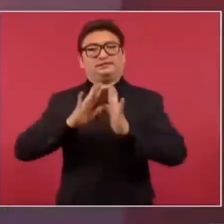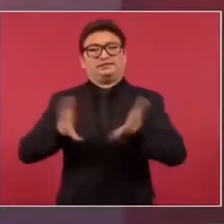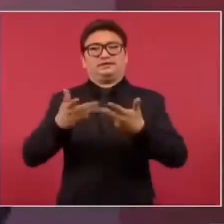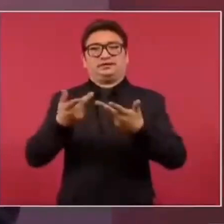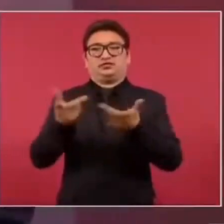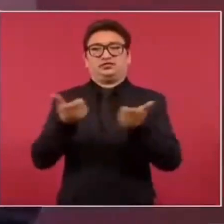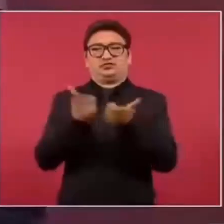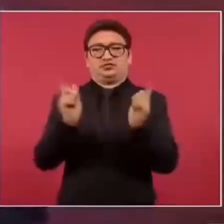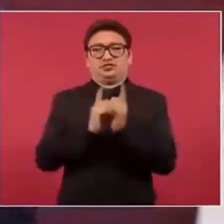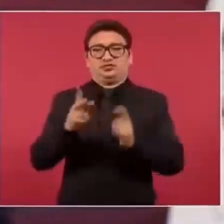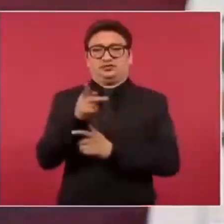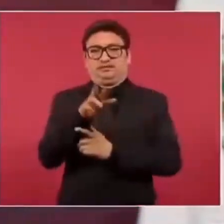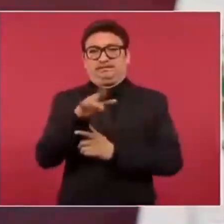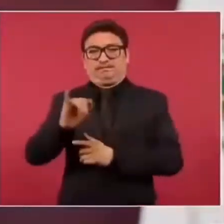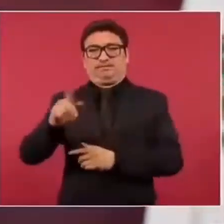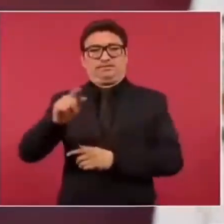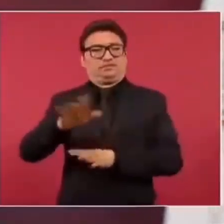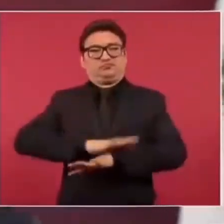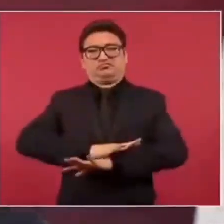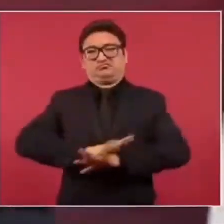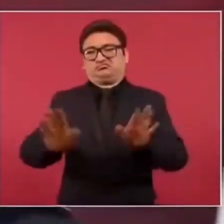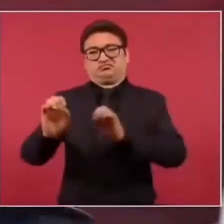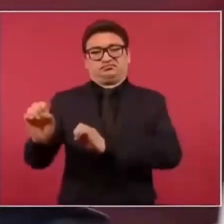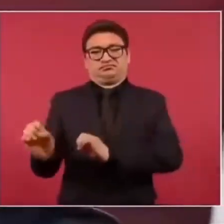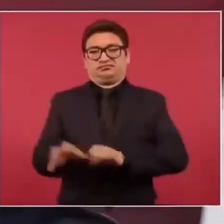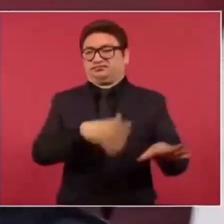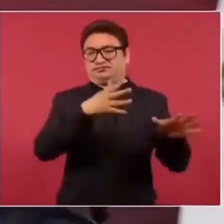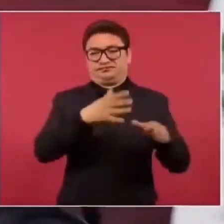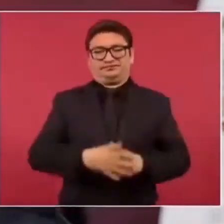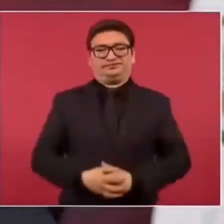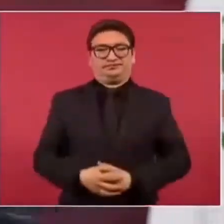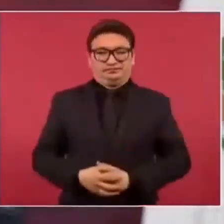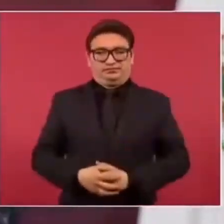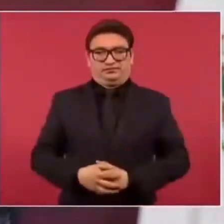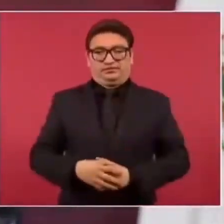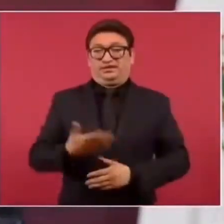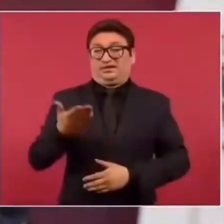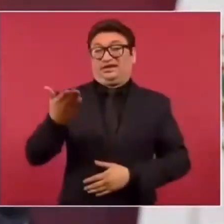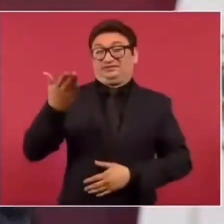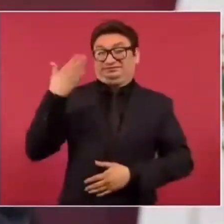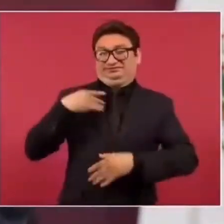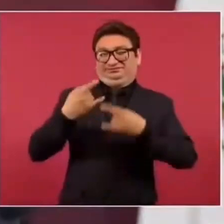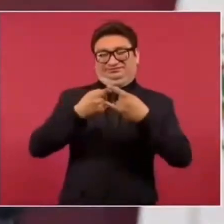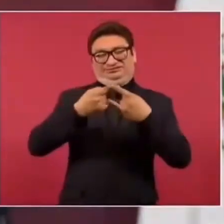PRI abandona por completo la historia